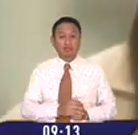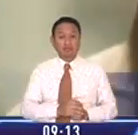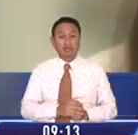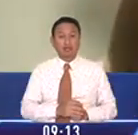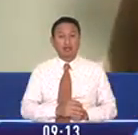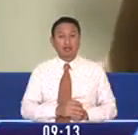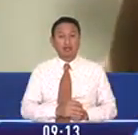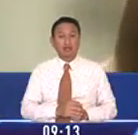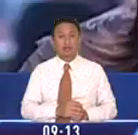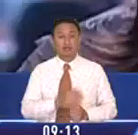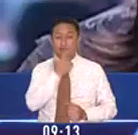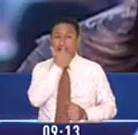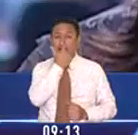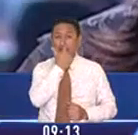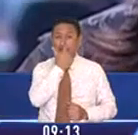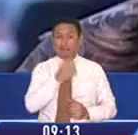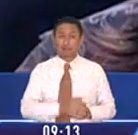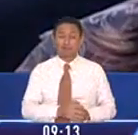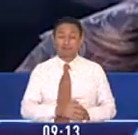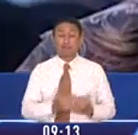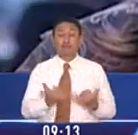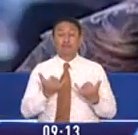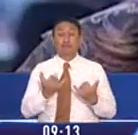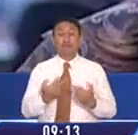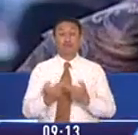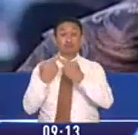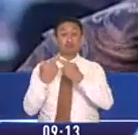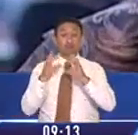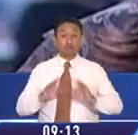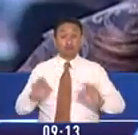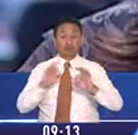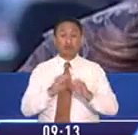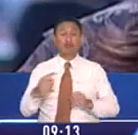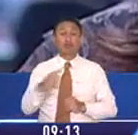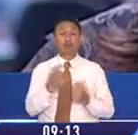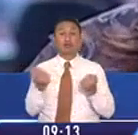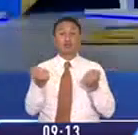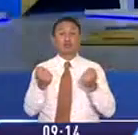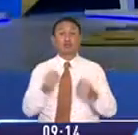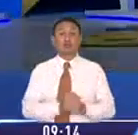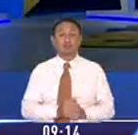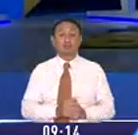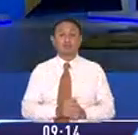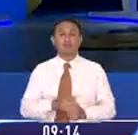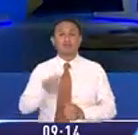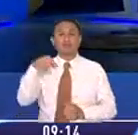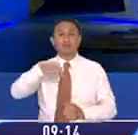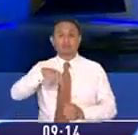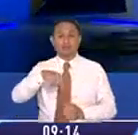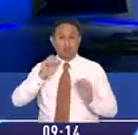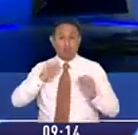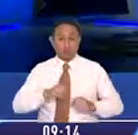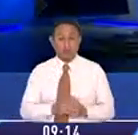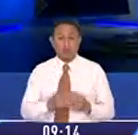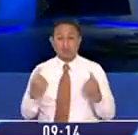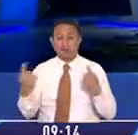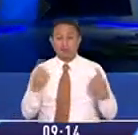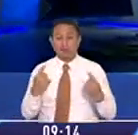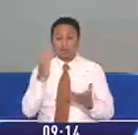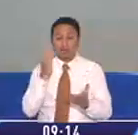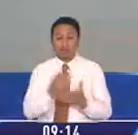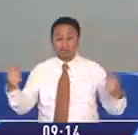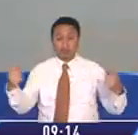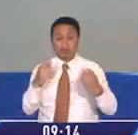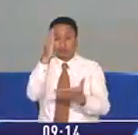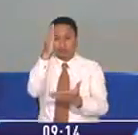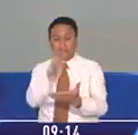en los últimos días de campaña, ¿no? A todo esto, un rol de igual importancia será el de la moderadora, de quien se espera que pueda llevar el diálogo sin ataques,